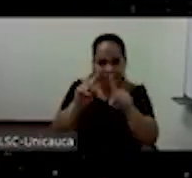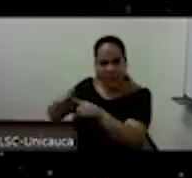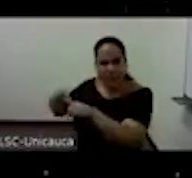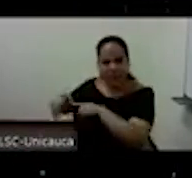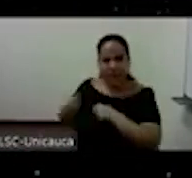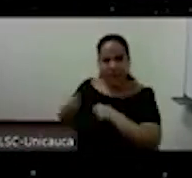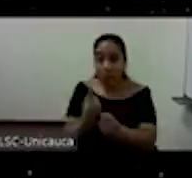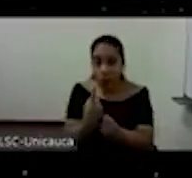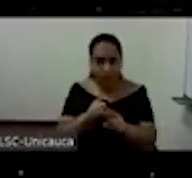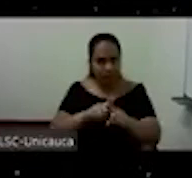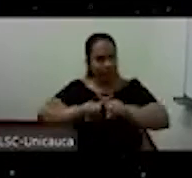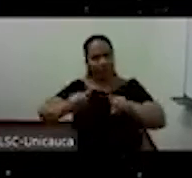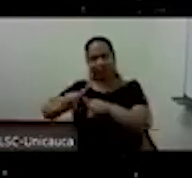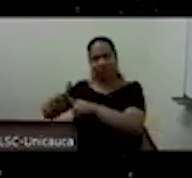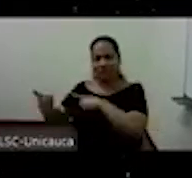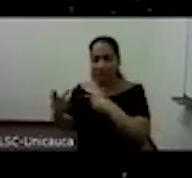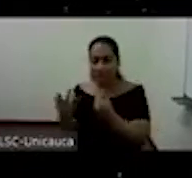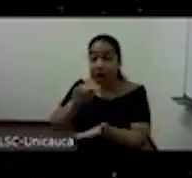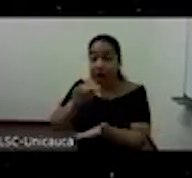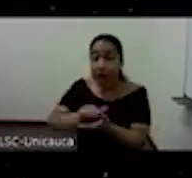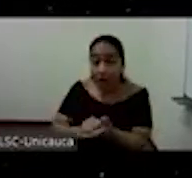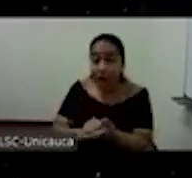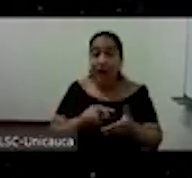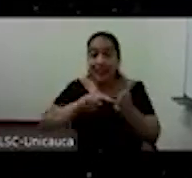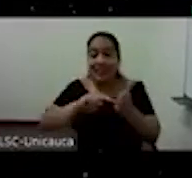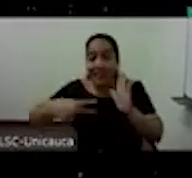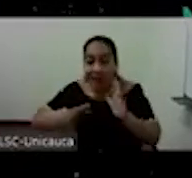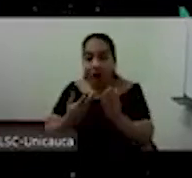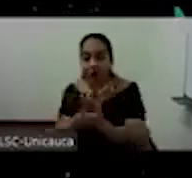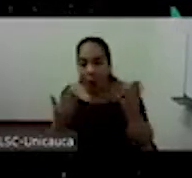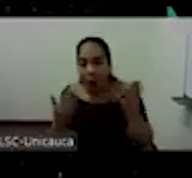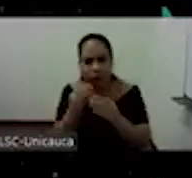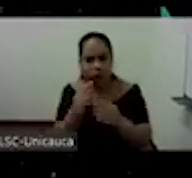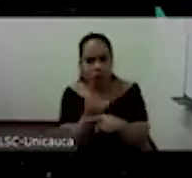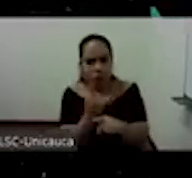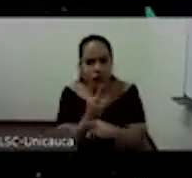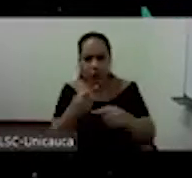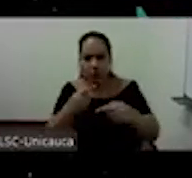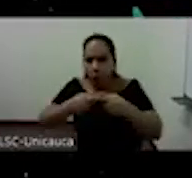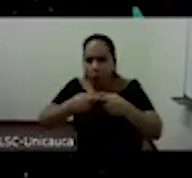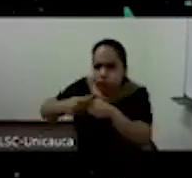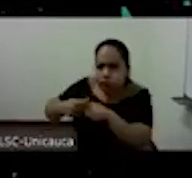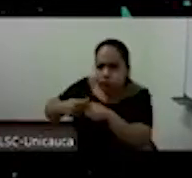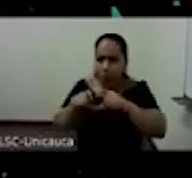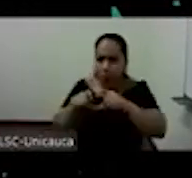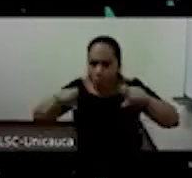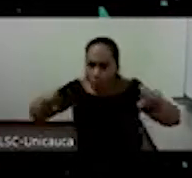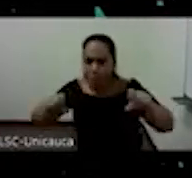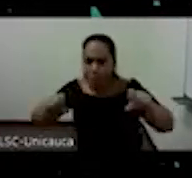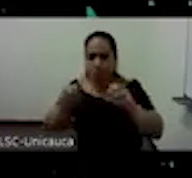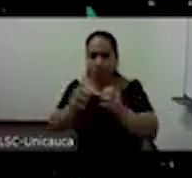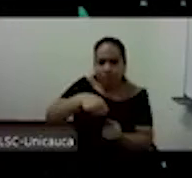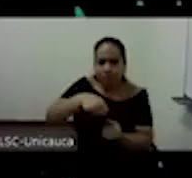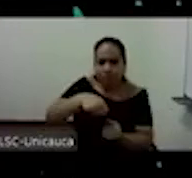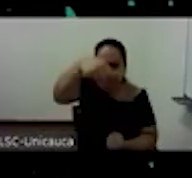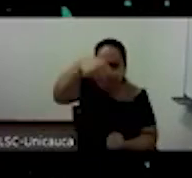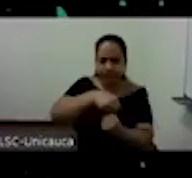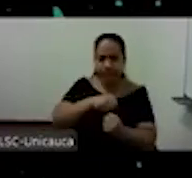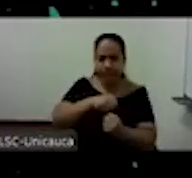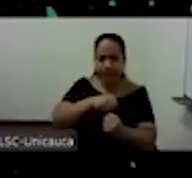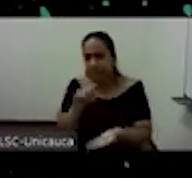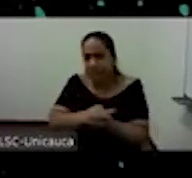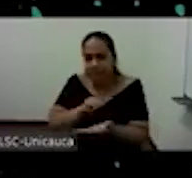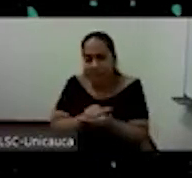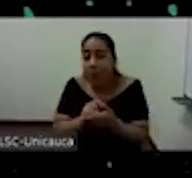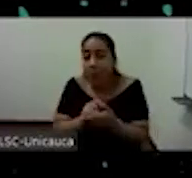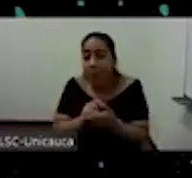este modo, se encuentra que las técnicas, los instrumentos y los procedimientos utilizados por las mujeres en el proceso de tejer son los mismos.